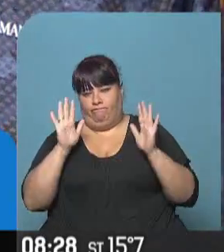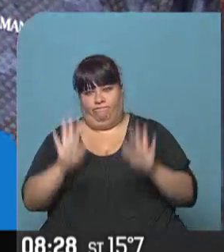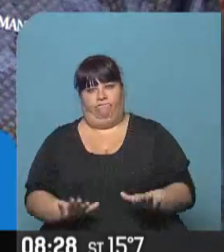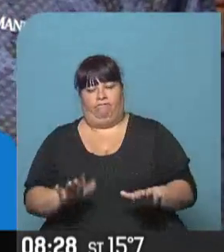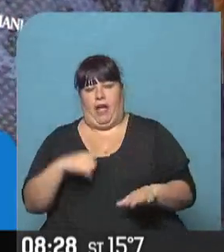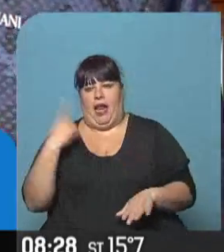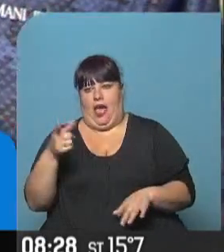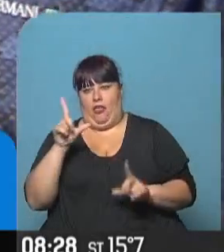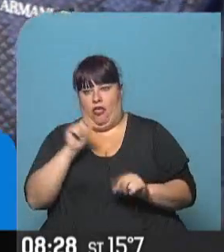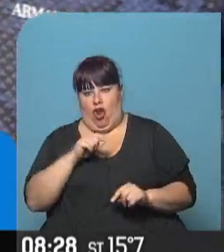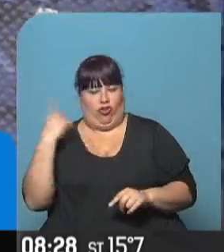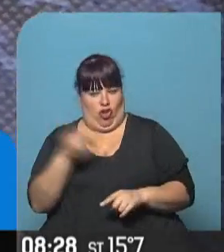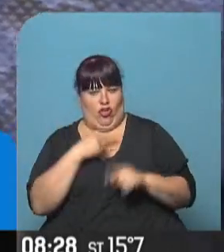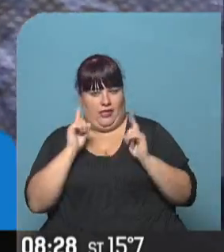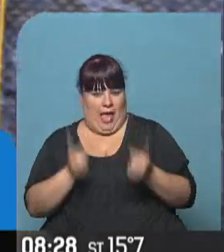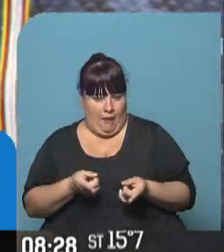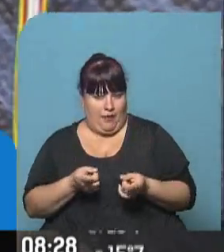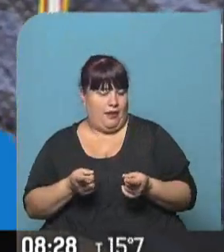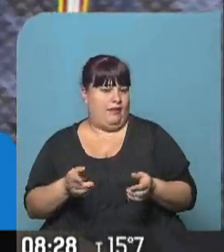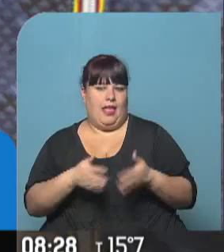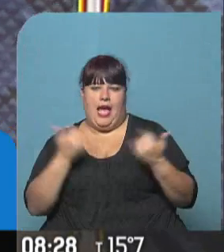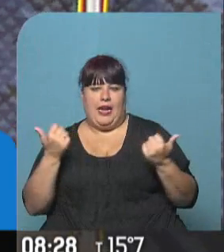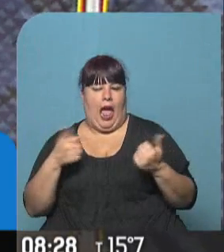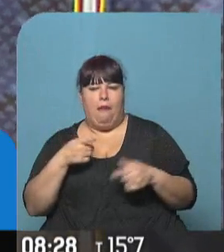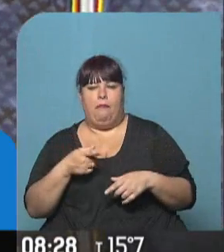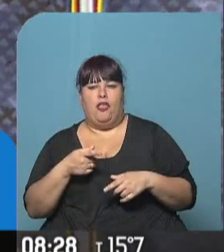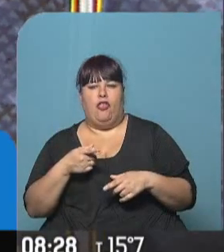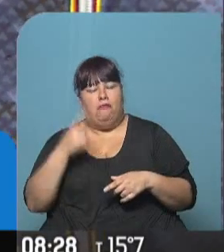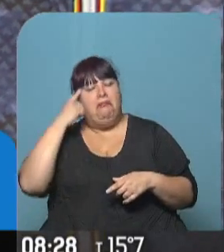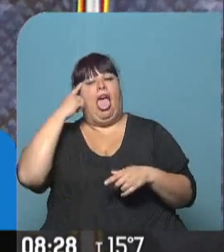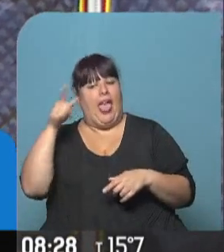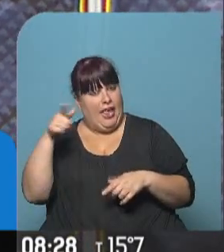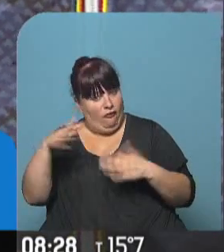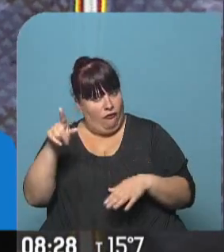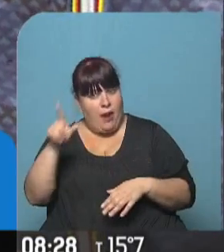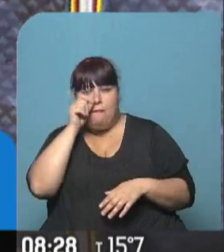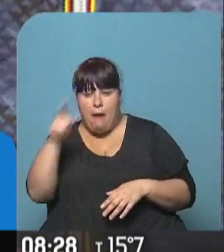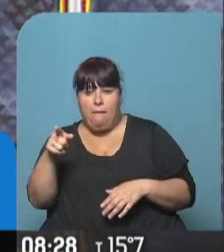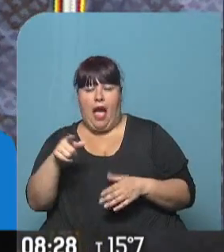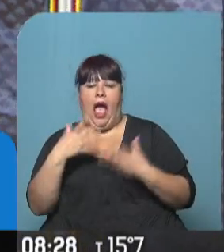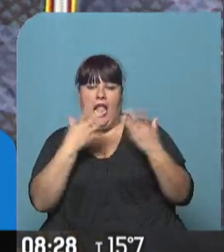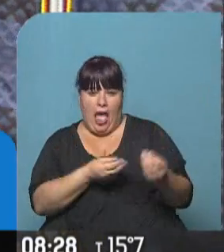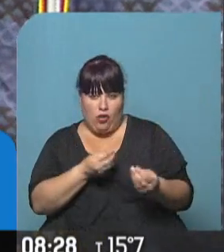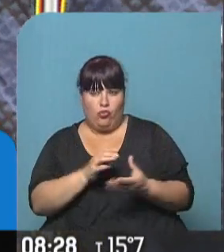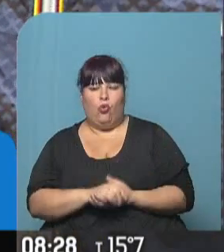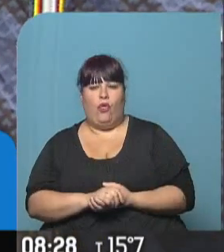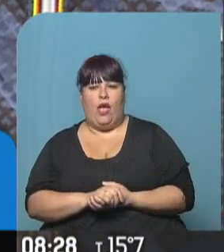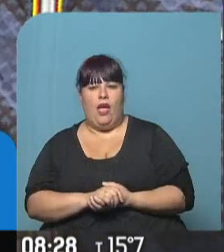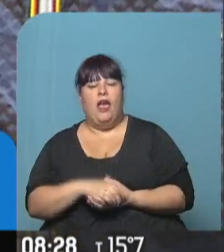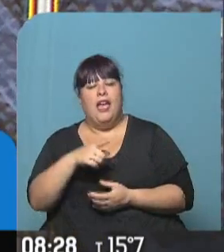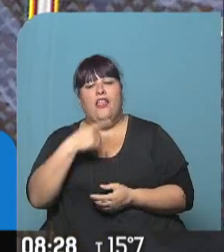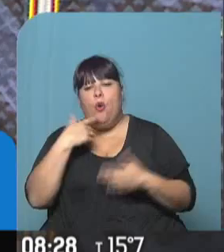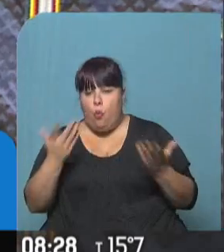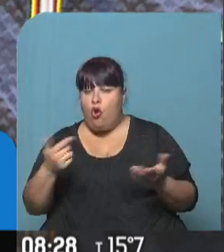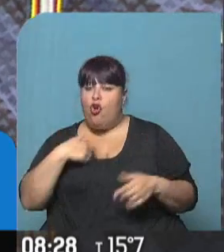un golpe duro para ella como para todos nosotros y enseguida se le ocurrió a ella el papá es que él ayudó porque se